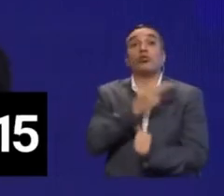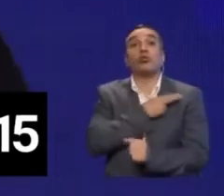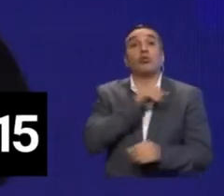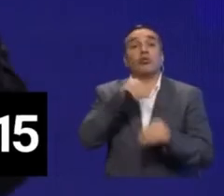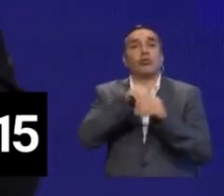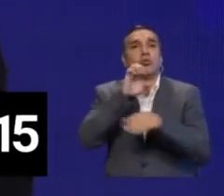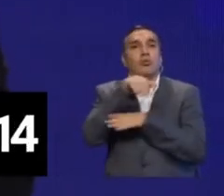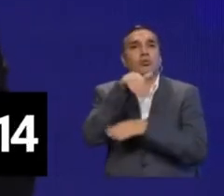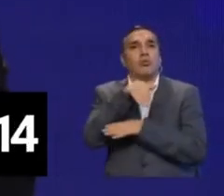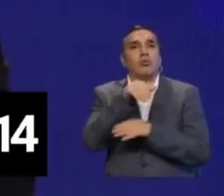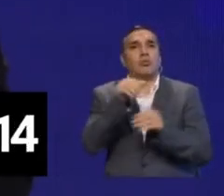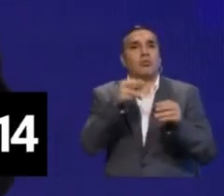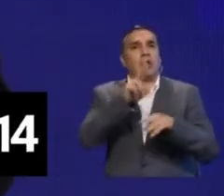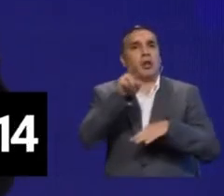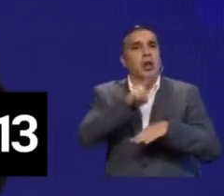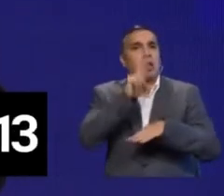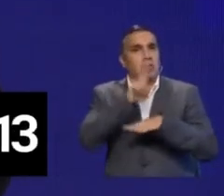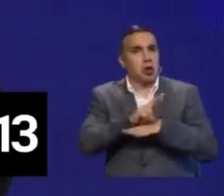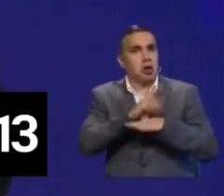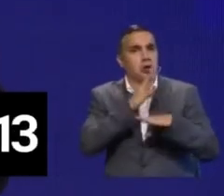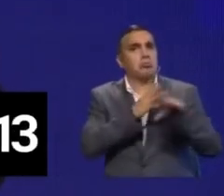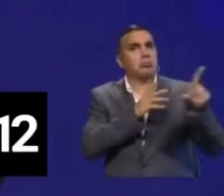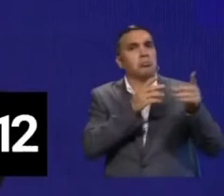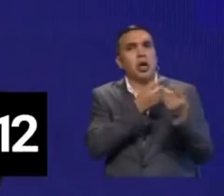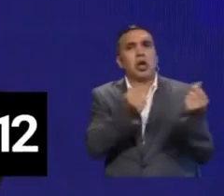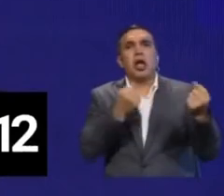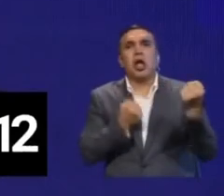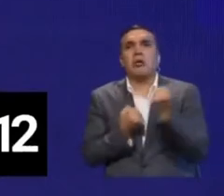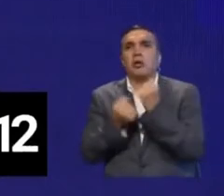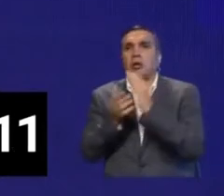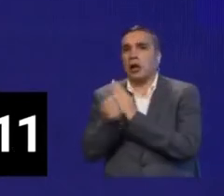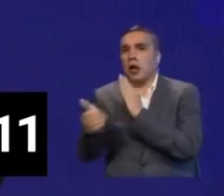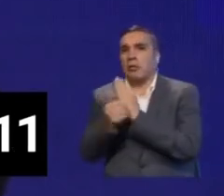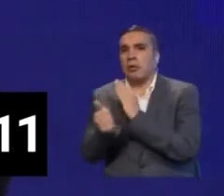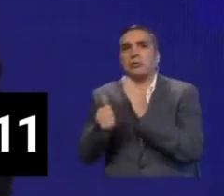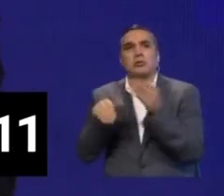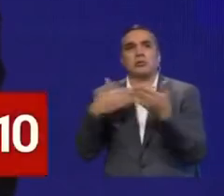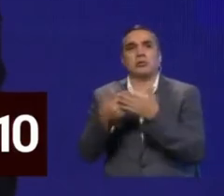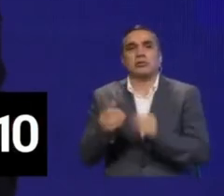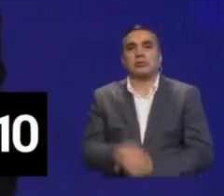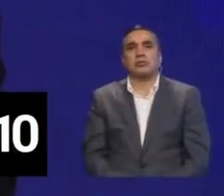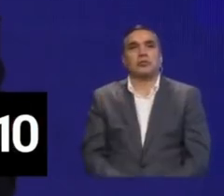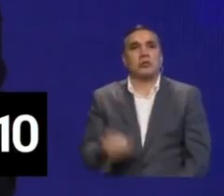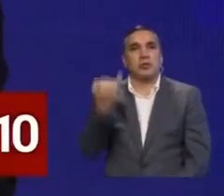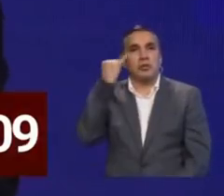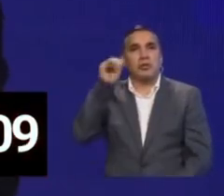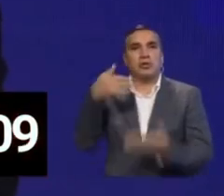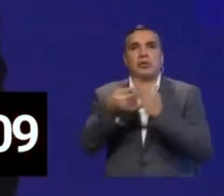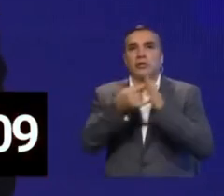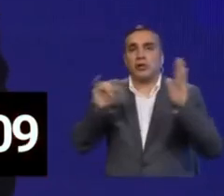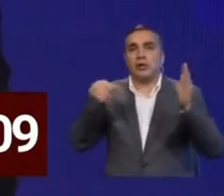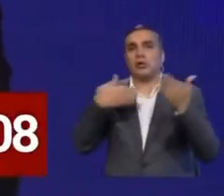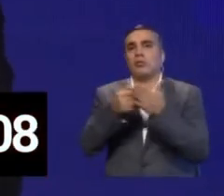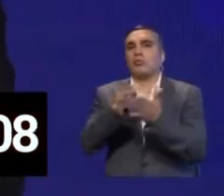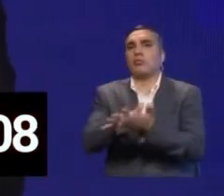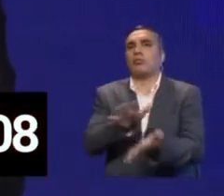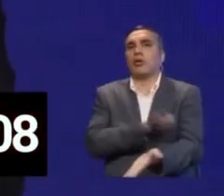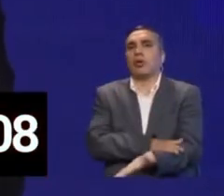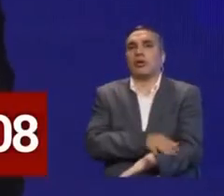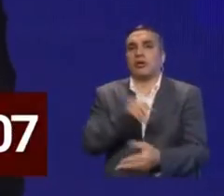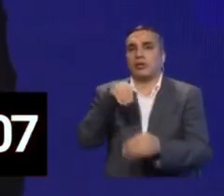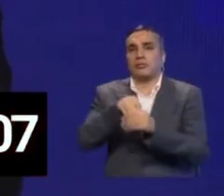país, he hablado con sus rectores y están listos para apoyar en capacitación, seguimiento, innovación y tecnología en los proyectos